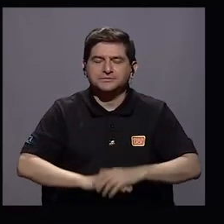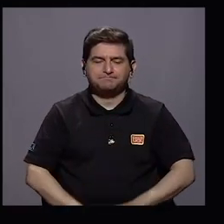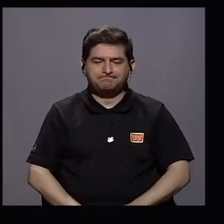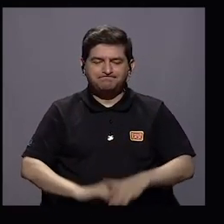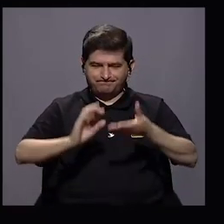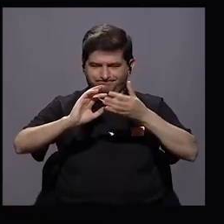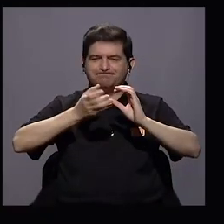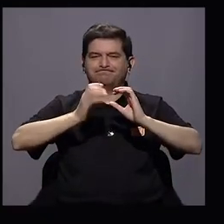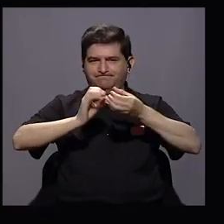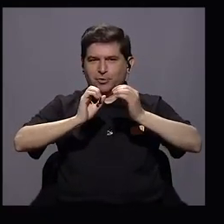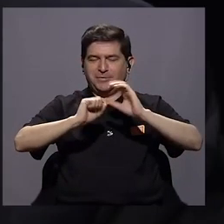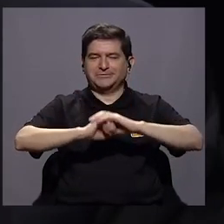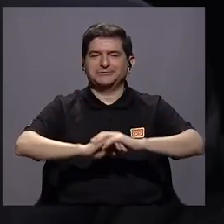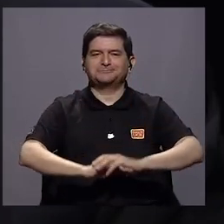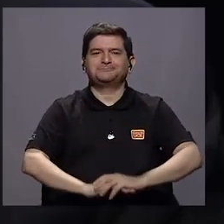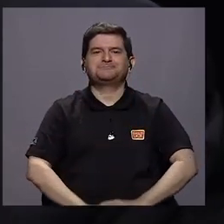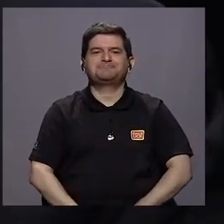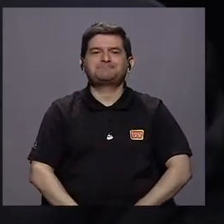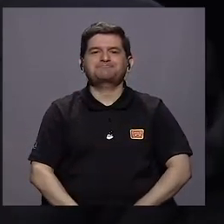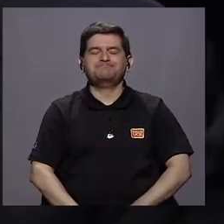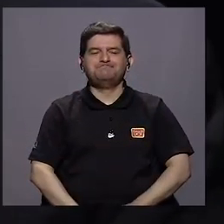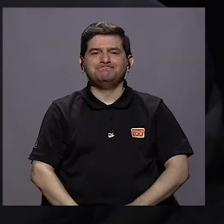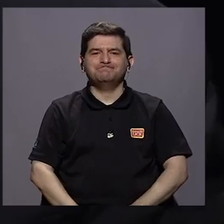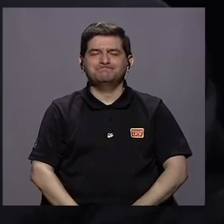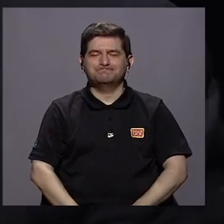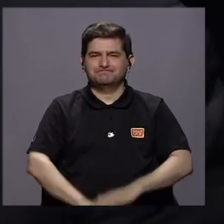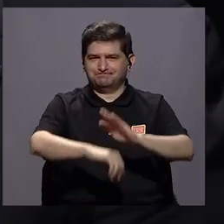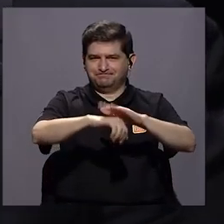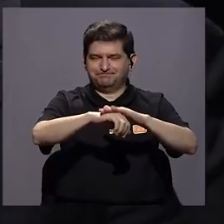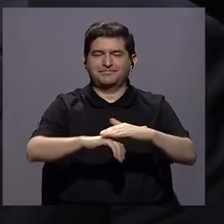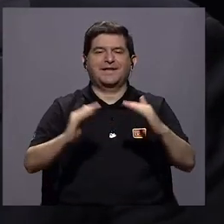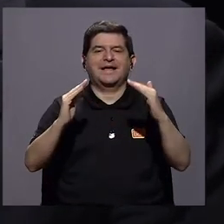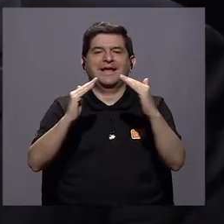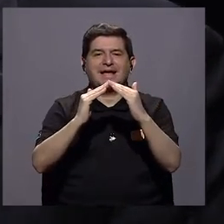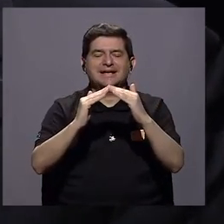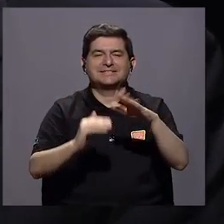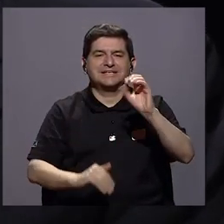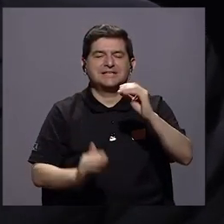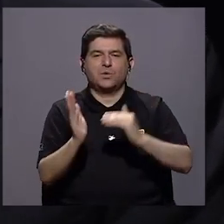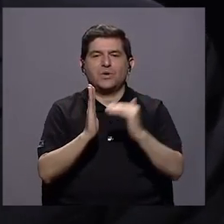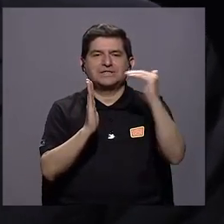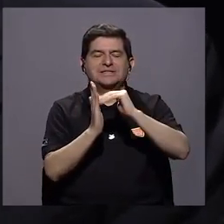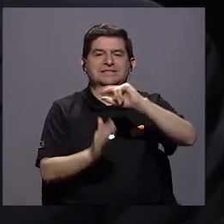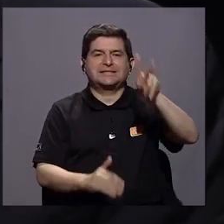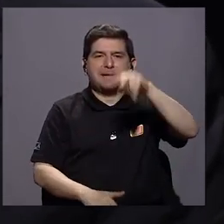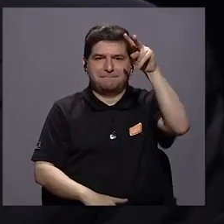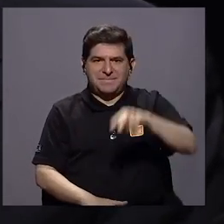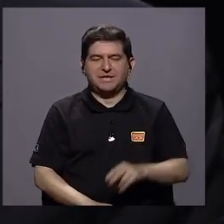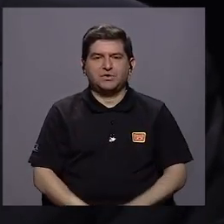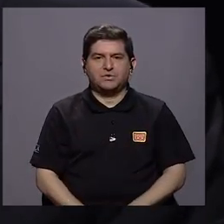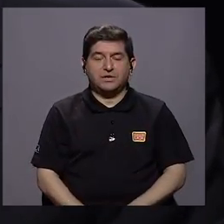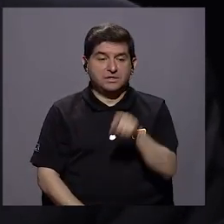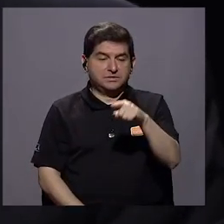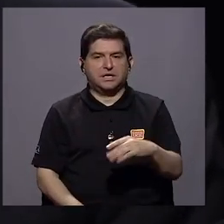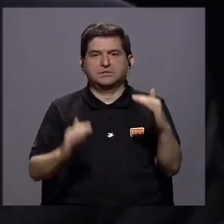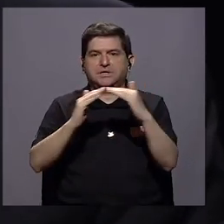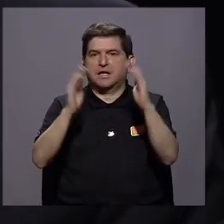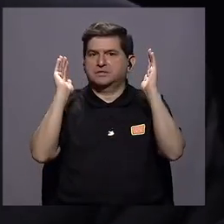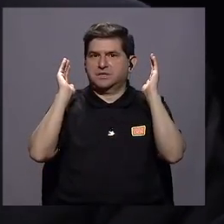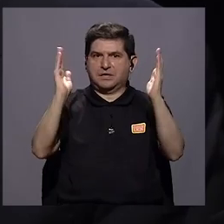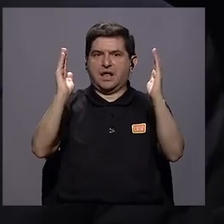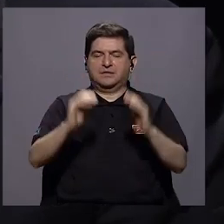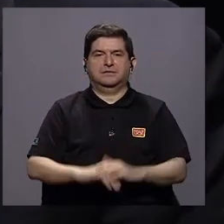Don Pablo. Hablemos de los números. Vea, una casa de 50 millones de colones. No es una casa tremendamente